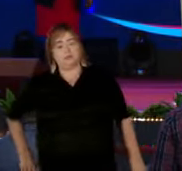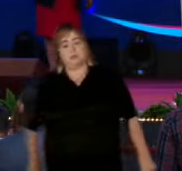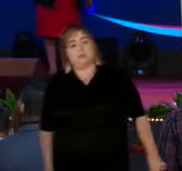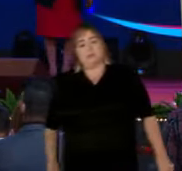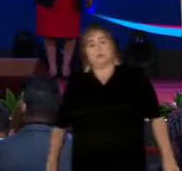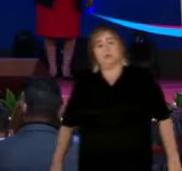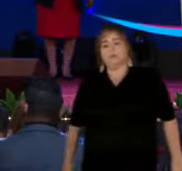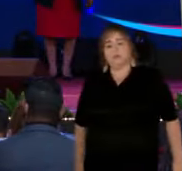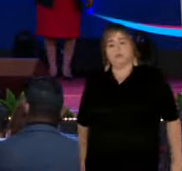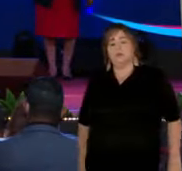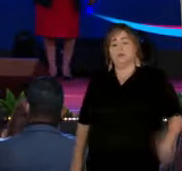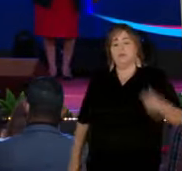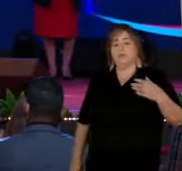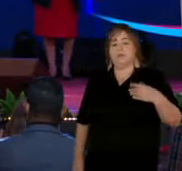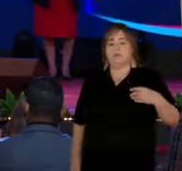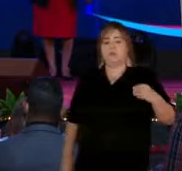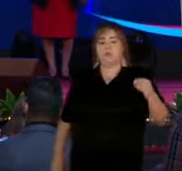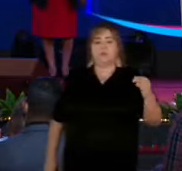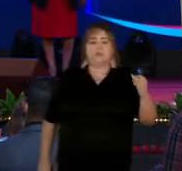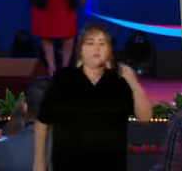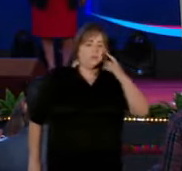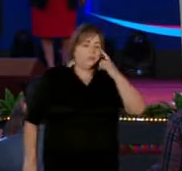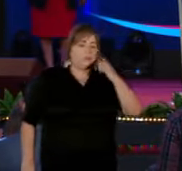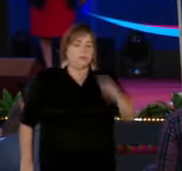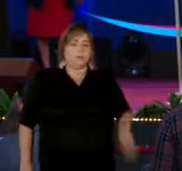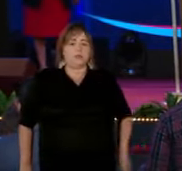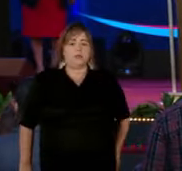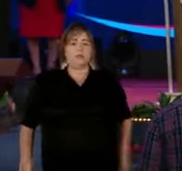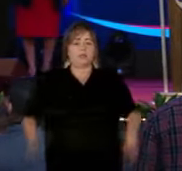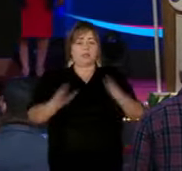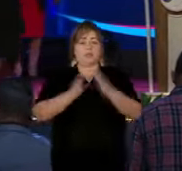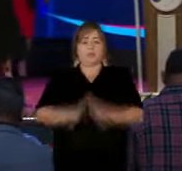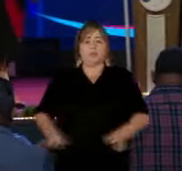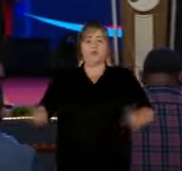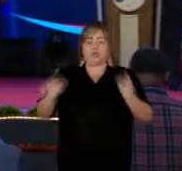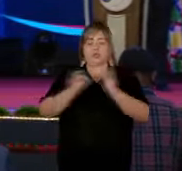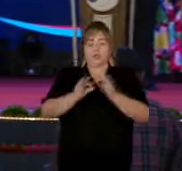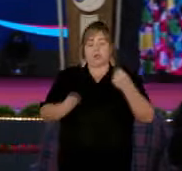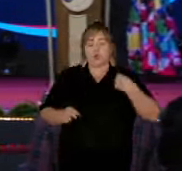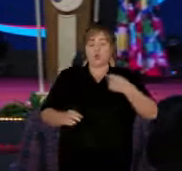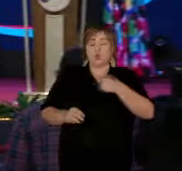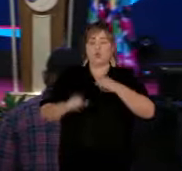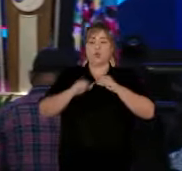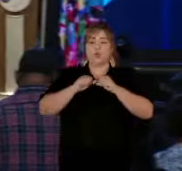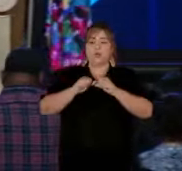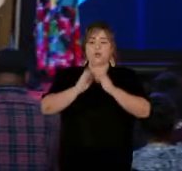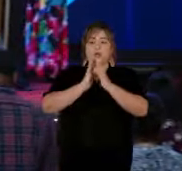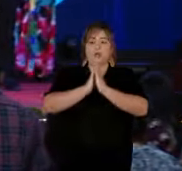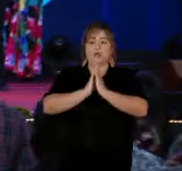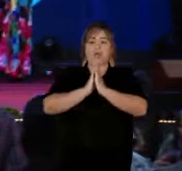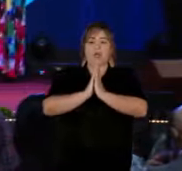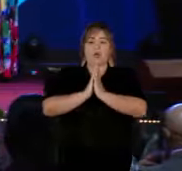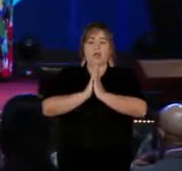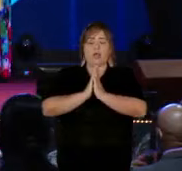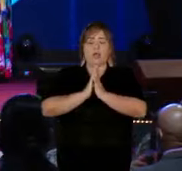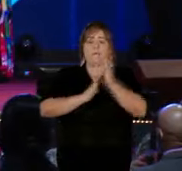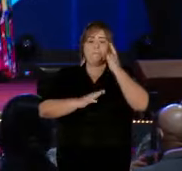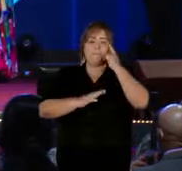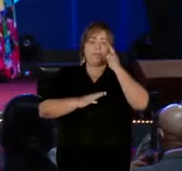Le tomaron el nombre. Muy bien, es importante porque nosotros oramos. Ahora vamos a orar por los enfermos.